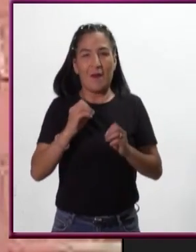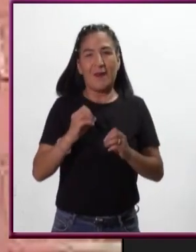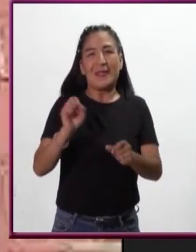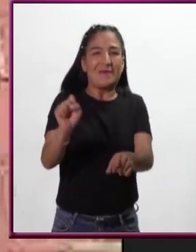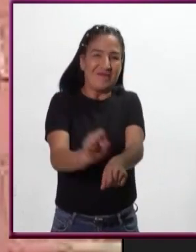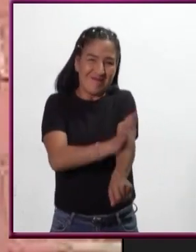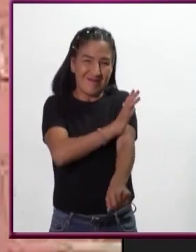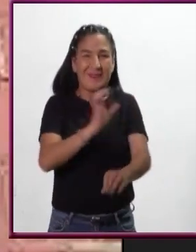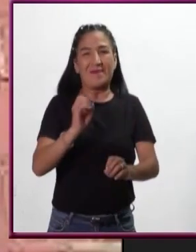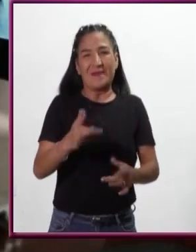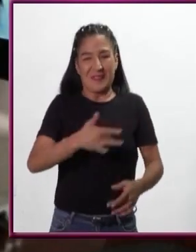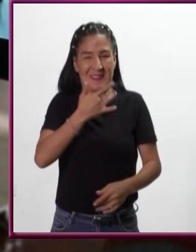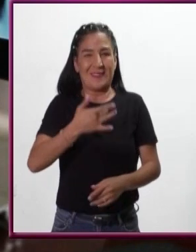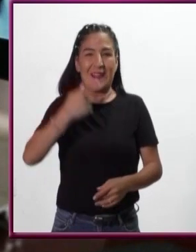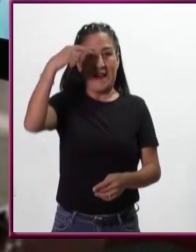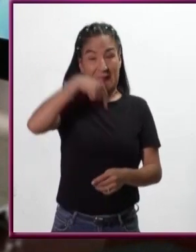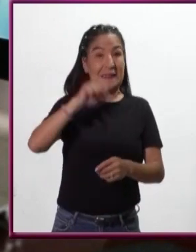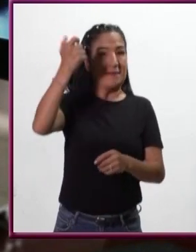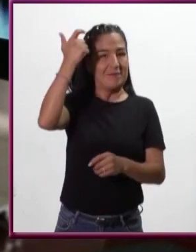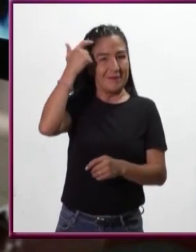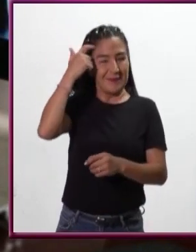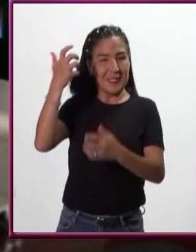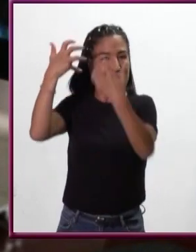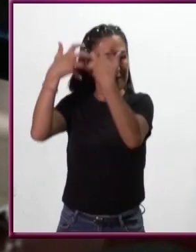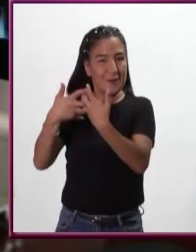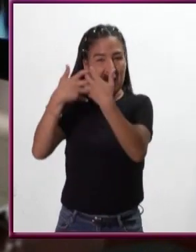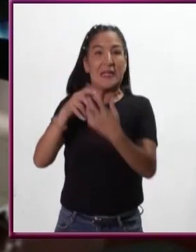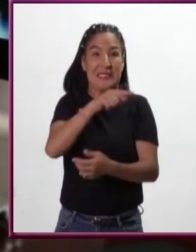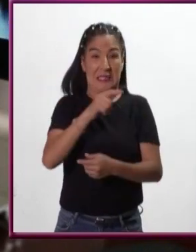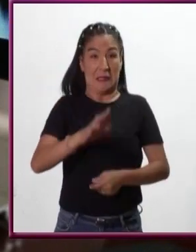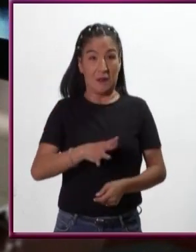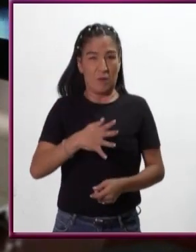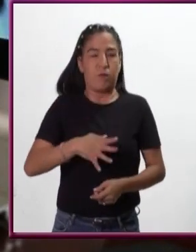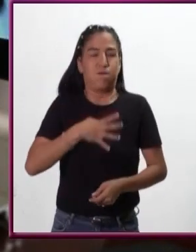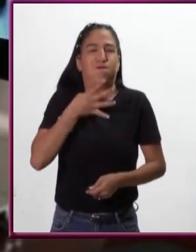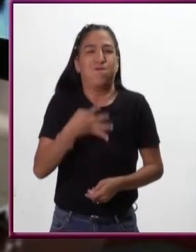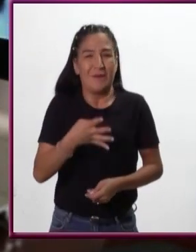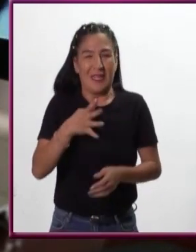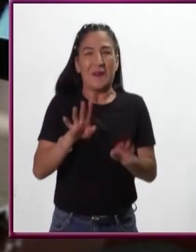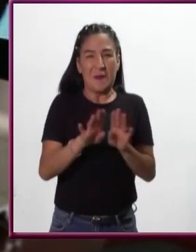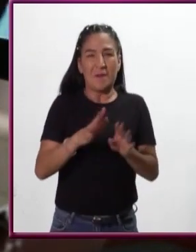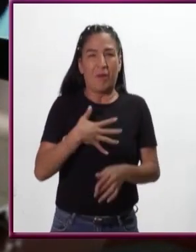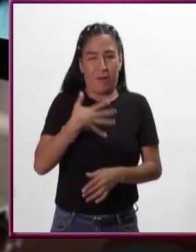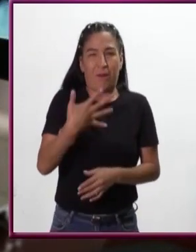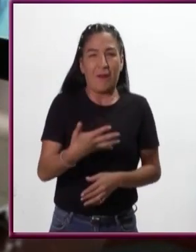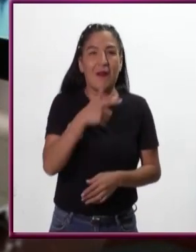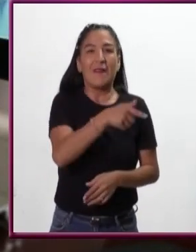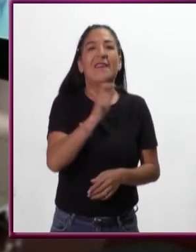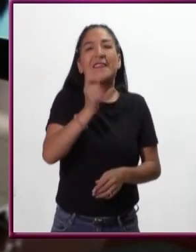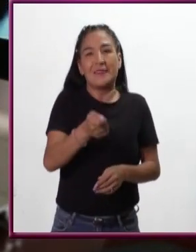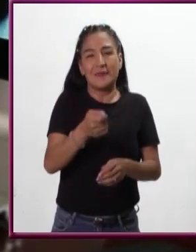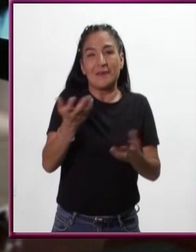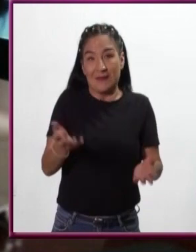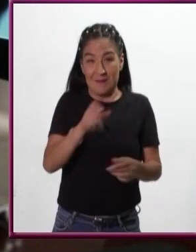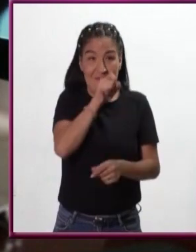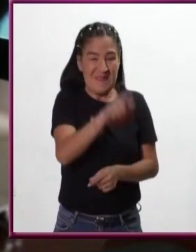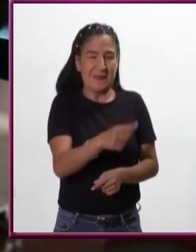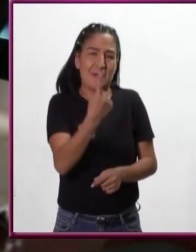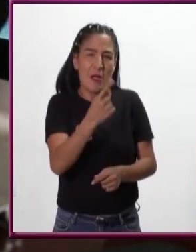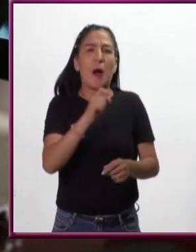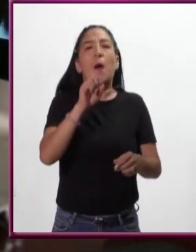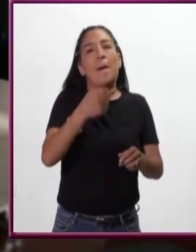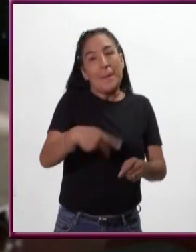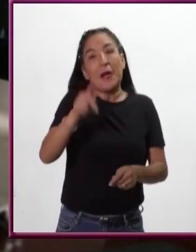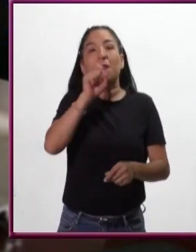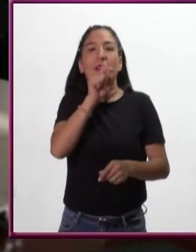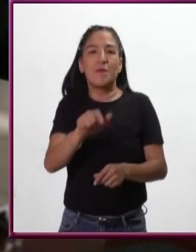ciertas emociones en nuestro cerebro. Y esta del asco, por ejemplo, es provocada por a veces, digo, no necesariamente únicamente por eso,